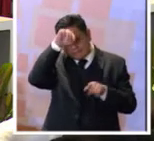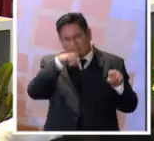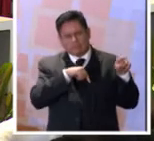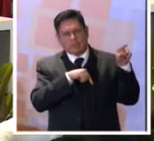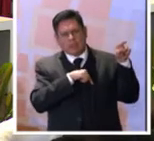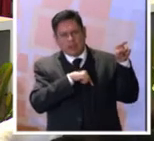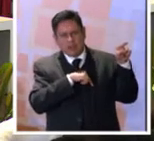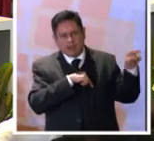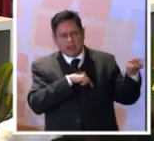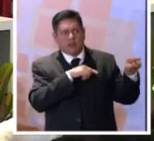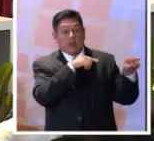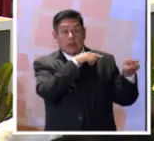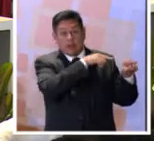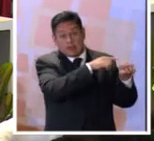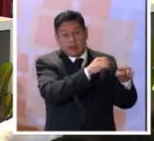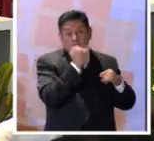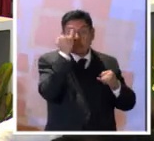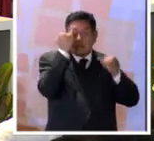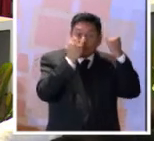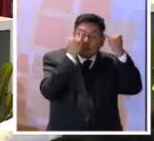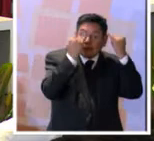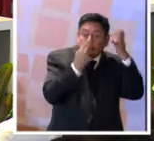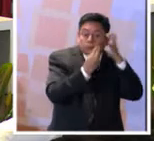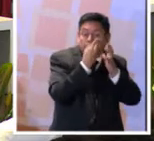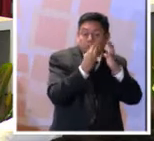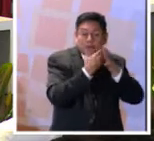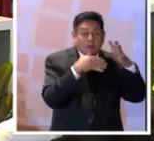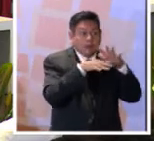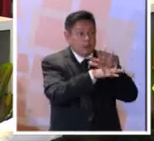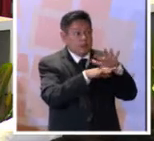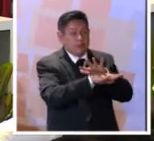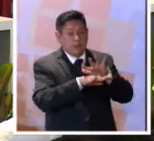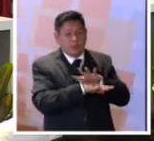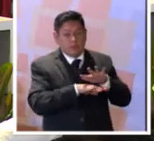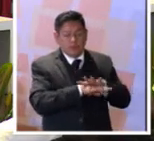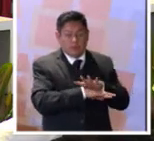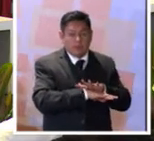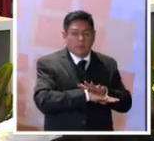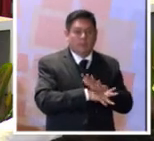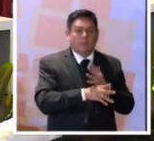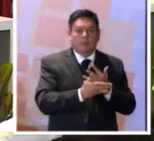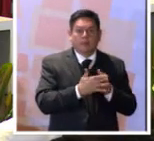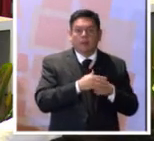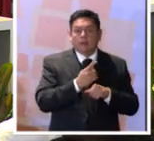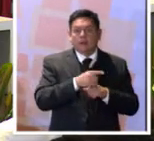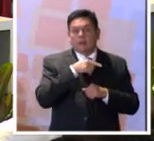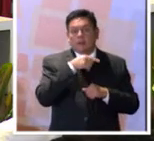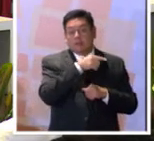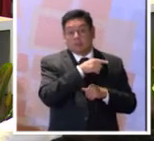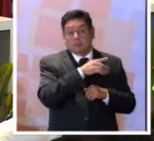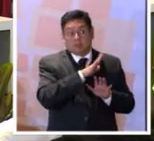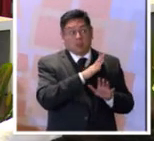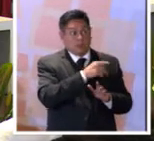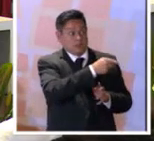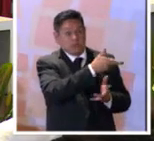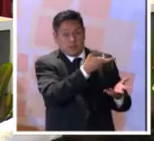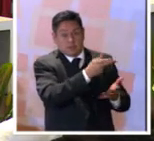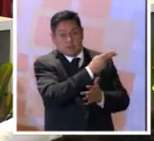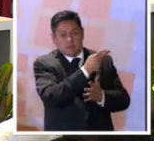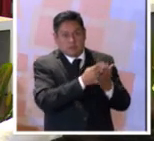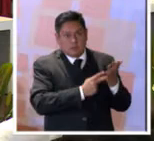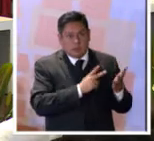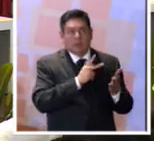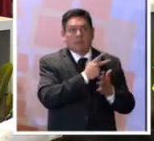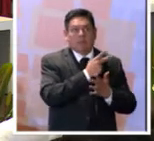digamos, ha roto paradigmas, ha sido ejemplo de repente a seguir en